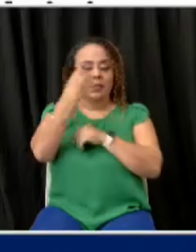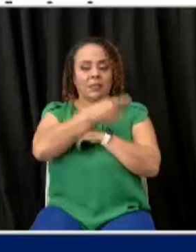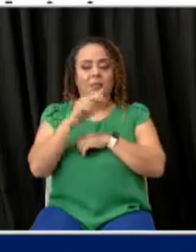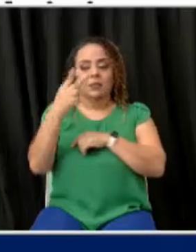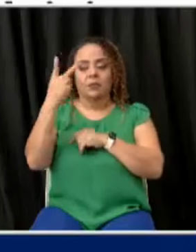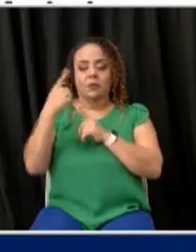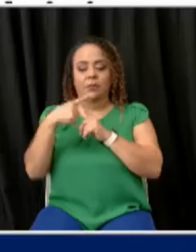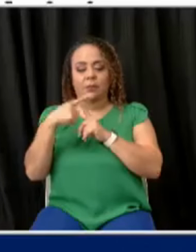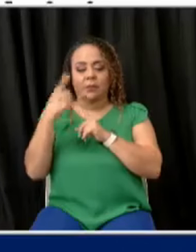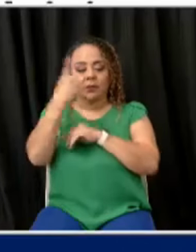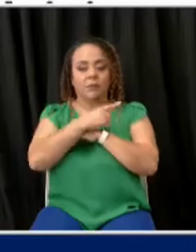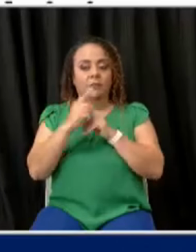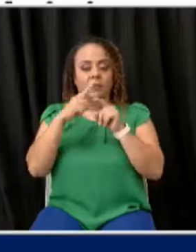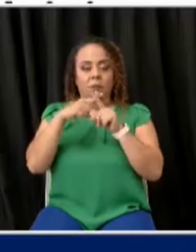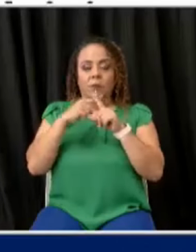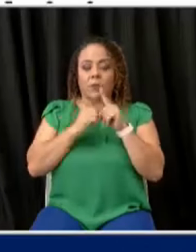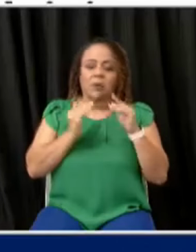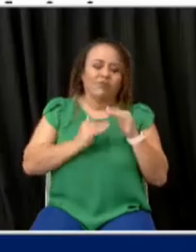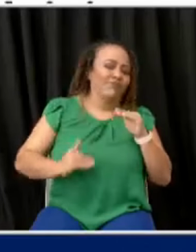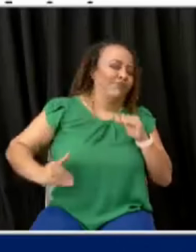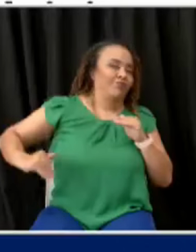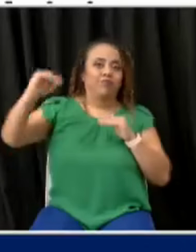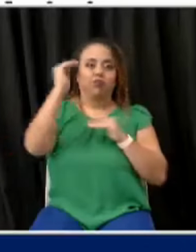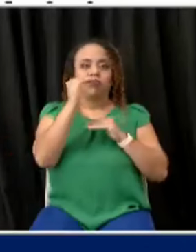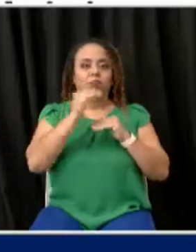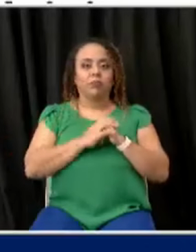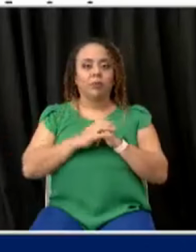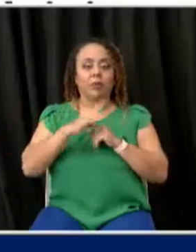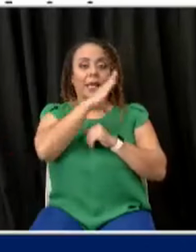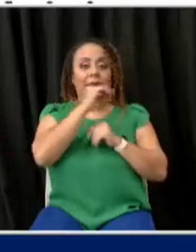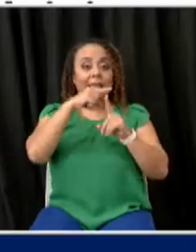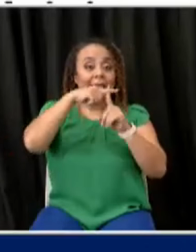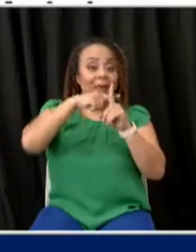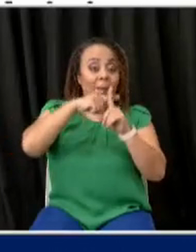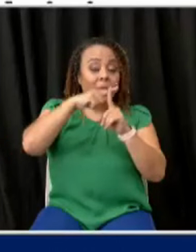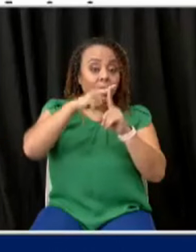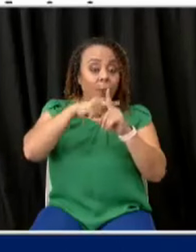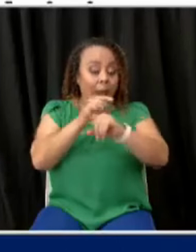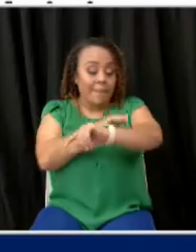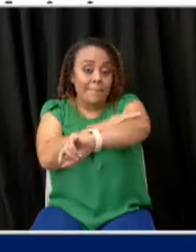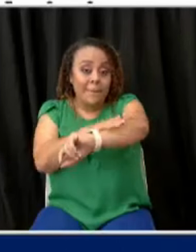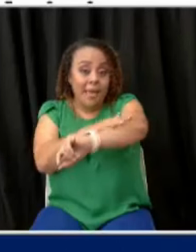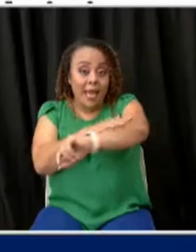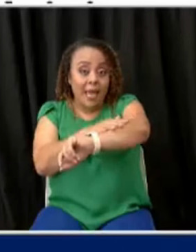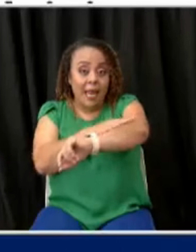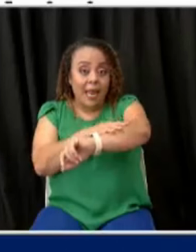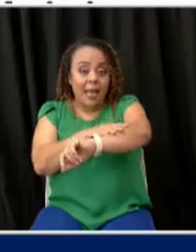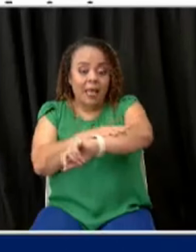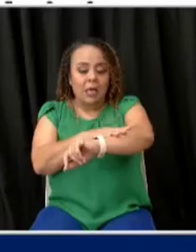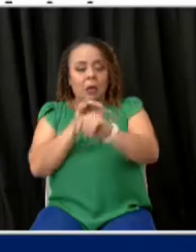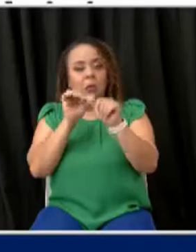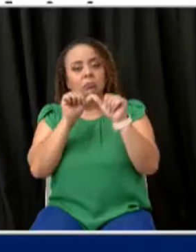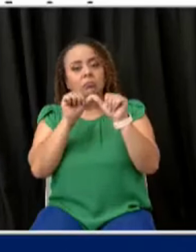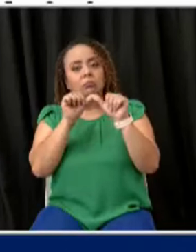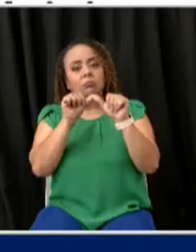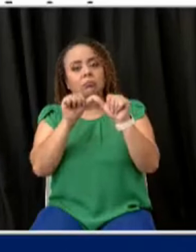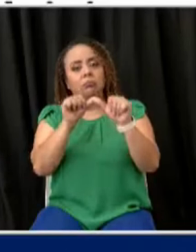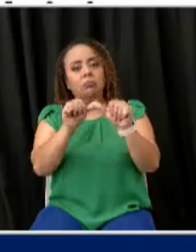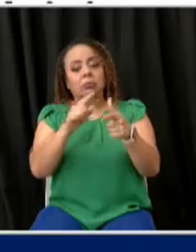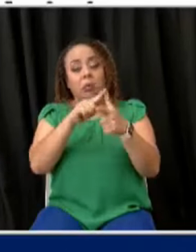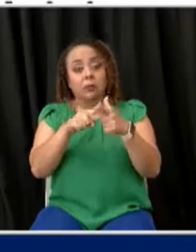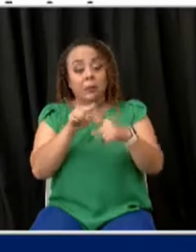la temperatura aumenta muchísimo. Y la temperatura de la piel tiende a mantenerse. Entonces la temperatura de